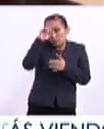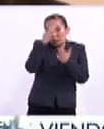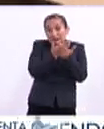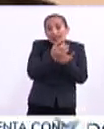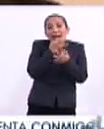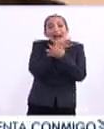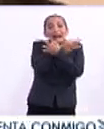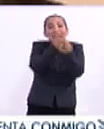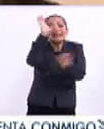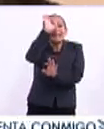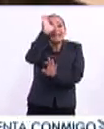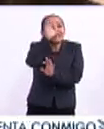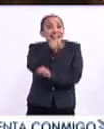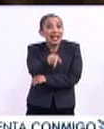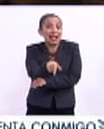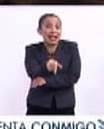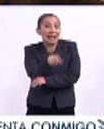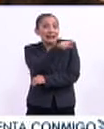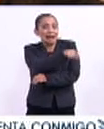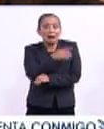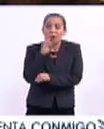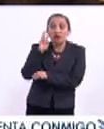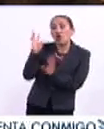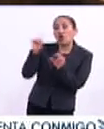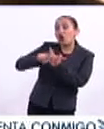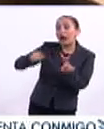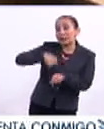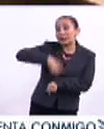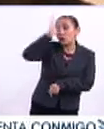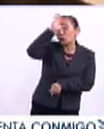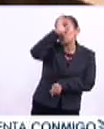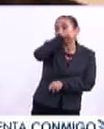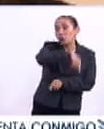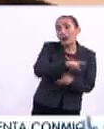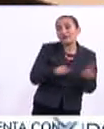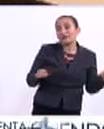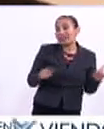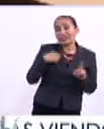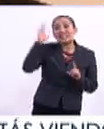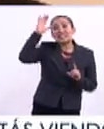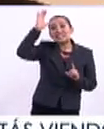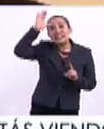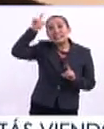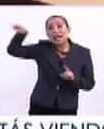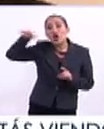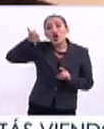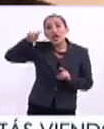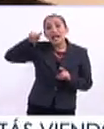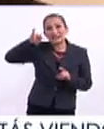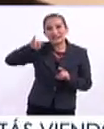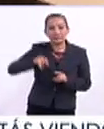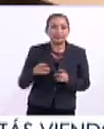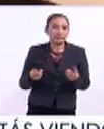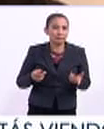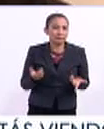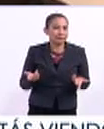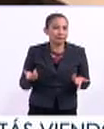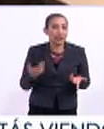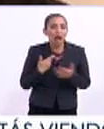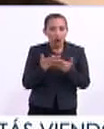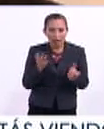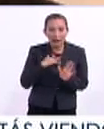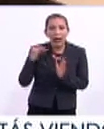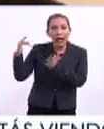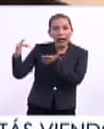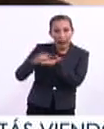cosas de divulgación, de ciencia, y el tema probablemente lo veían como, no, esto pues que pide dinero a CONACYT. Claro. Y finalmente ahora ya obtuve